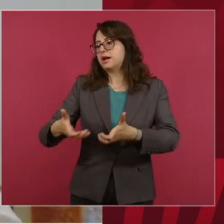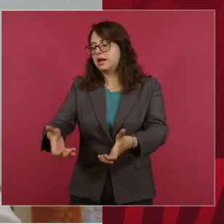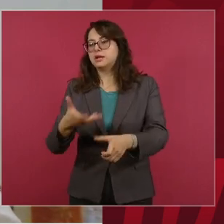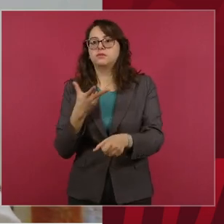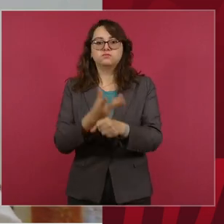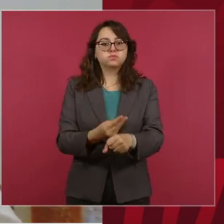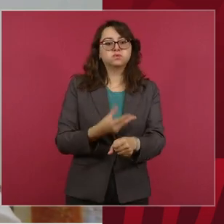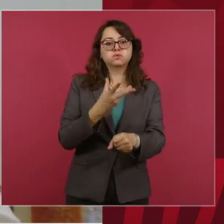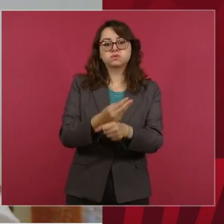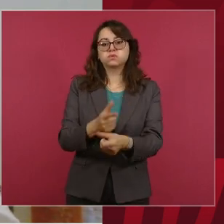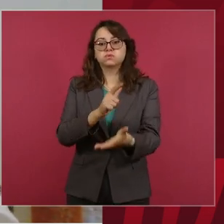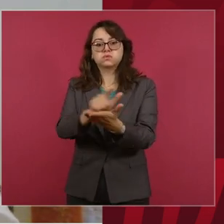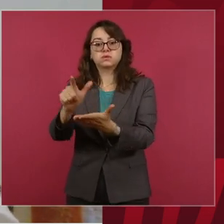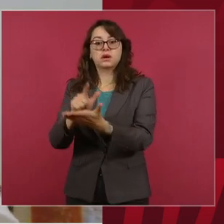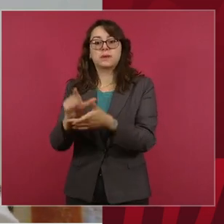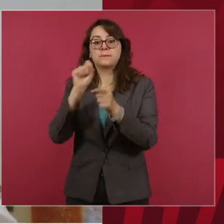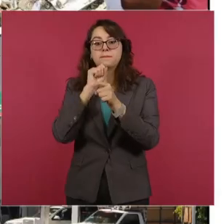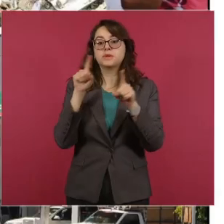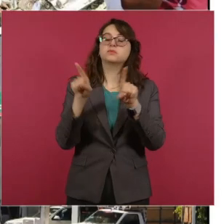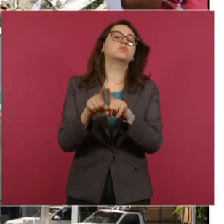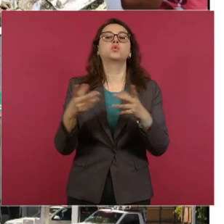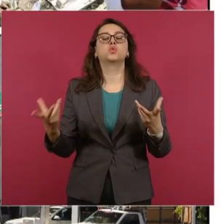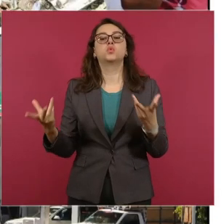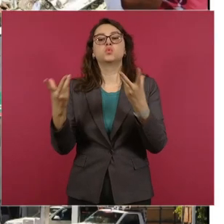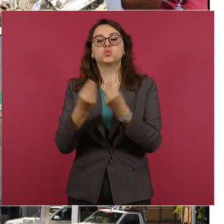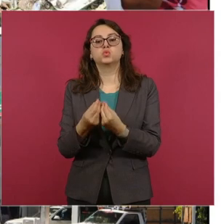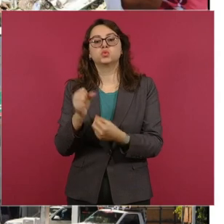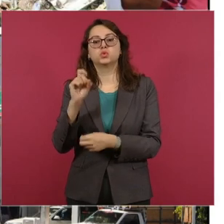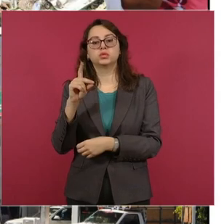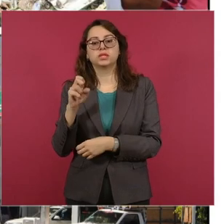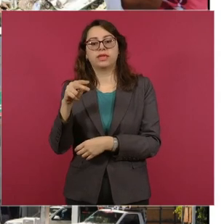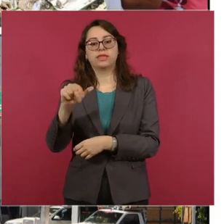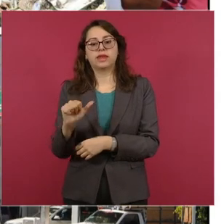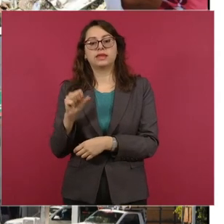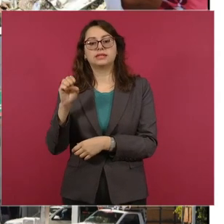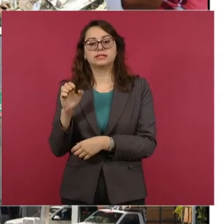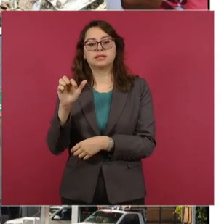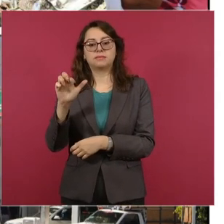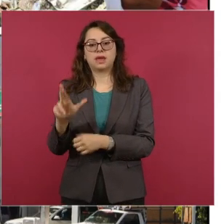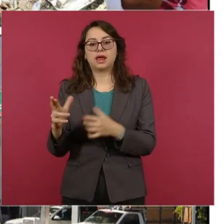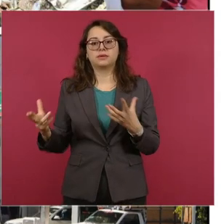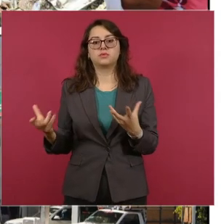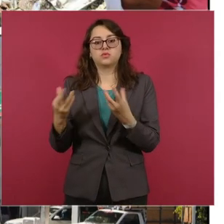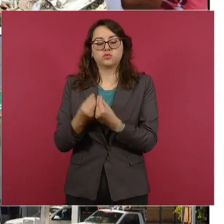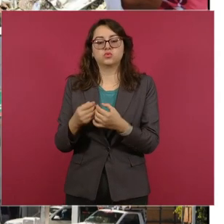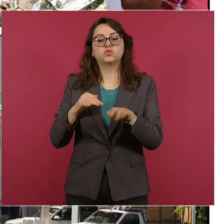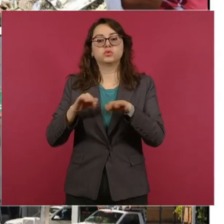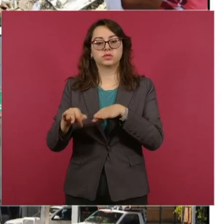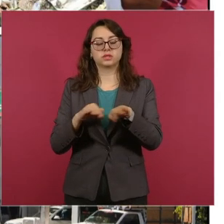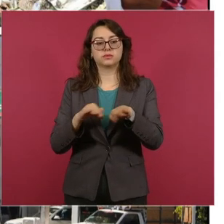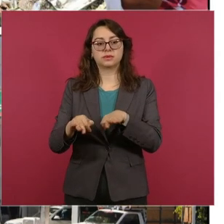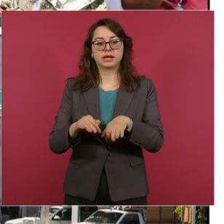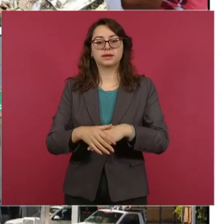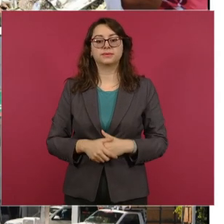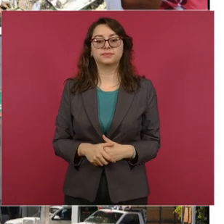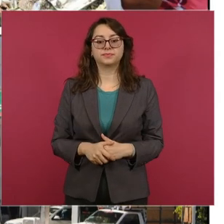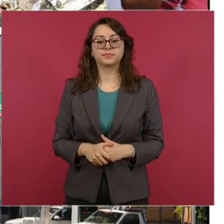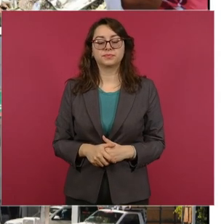labores de colaboración con Sedena y con Marina. En lo que respecta a las